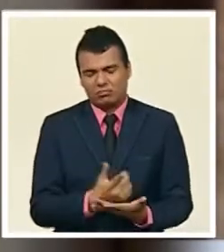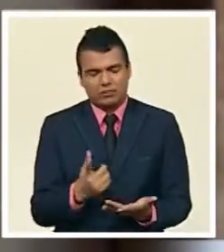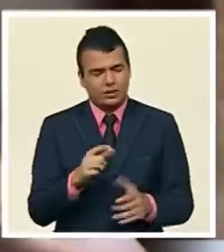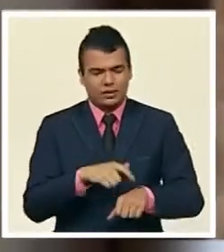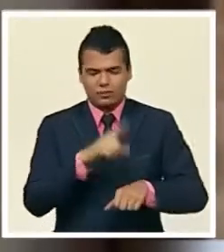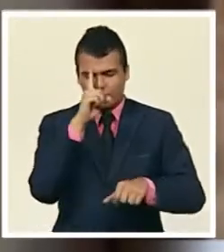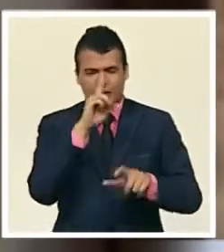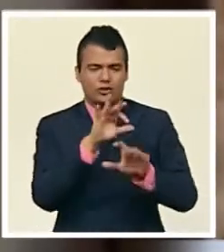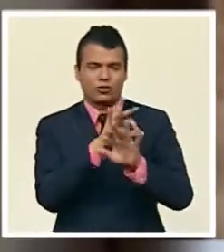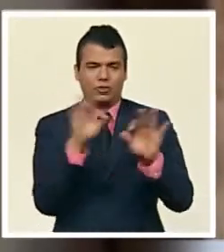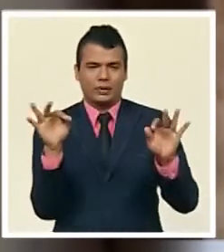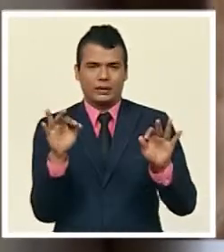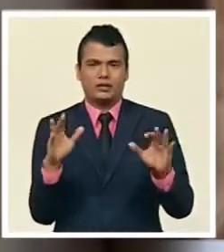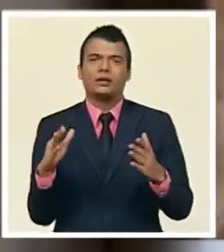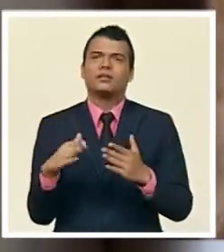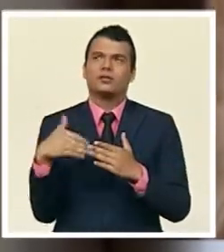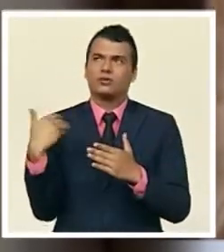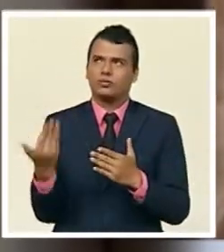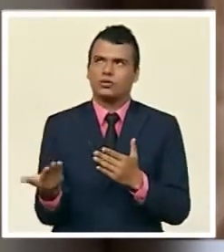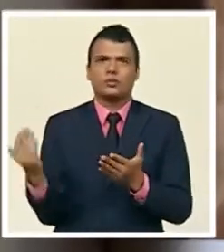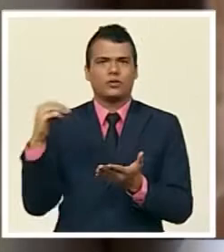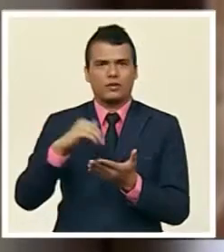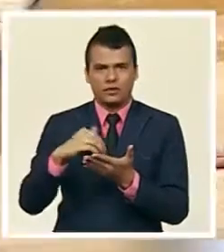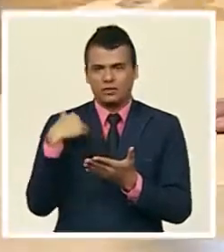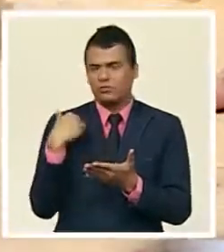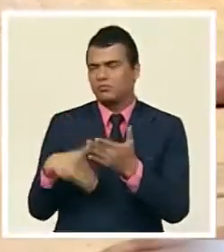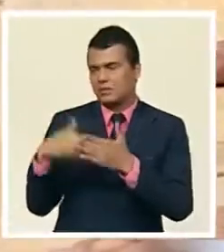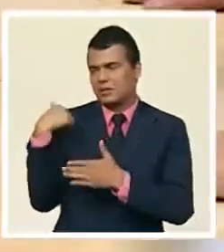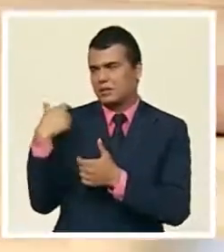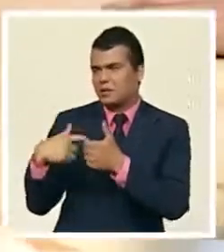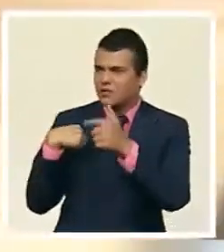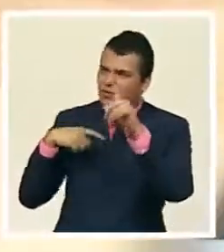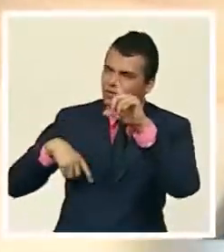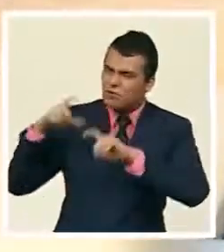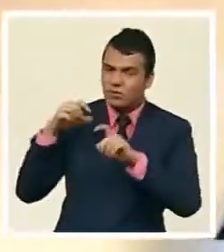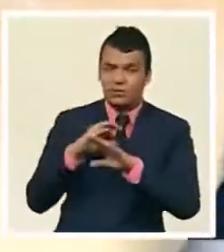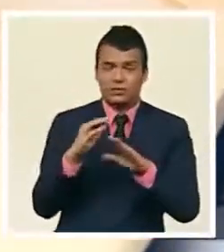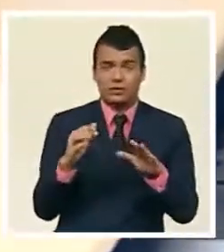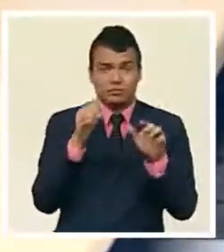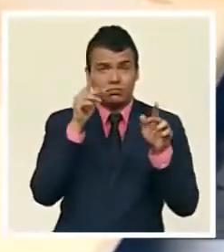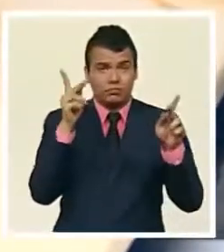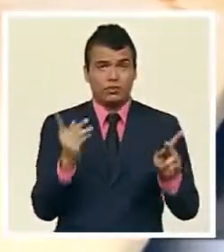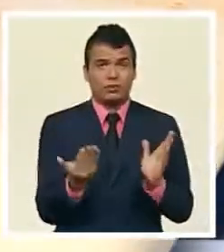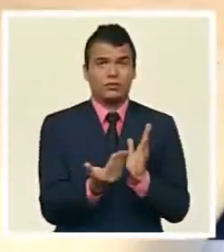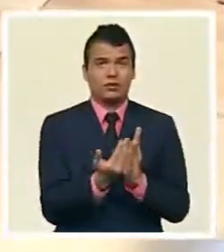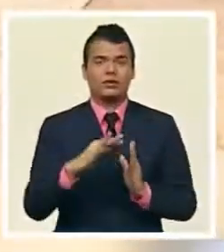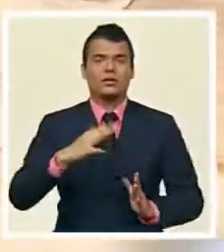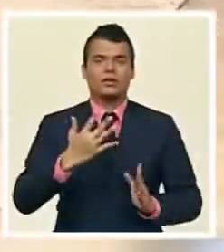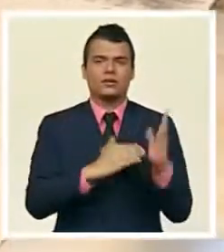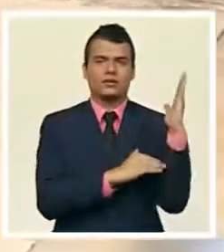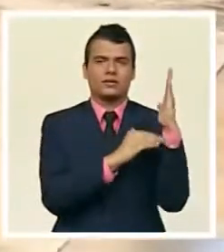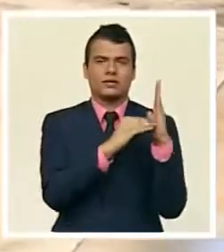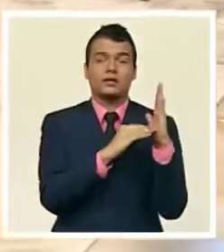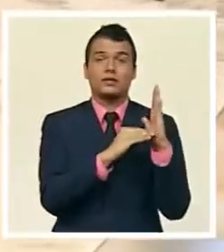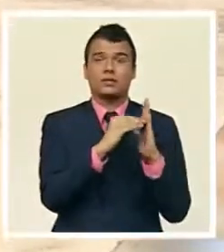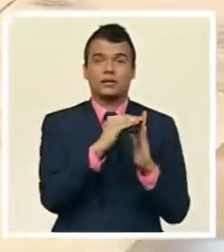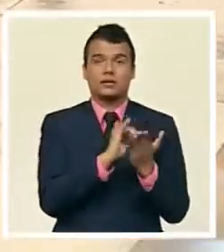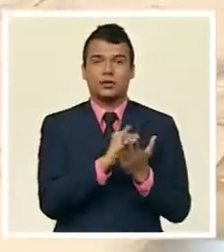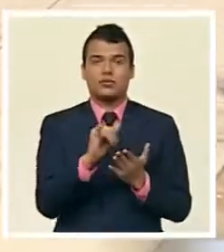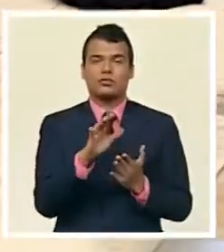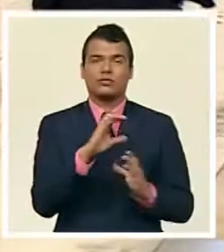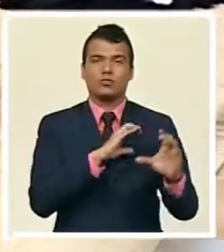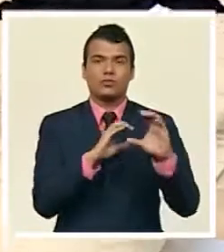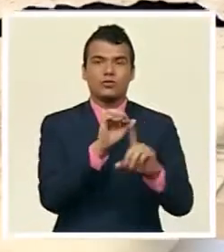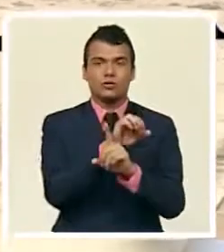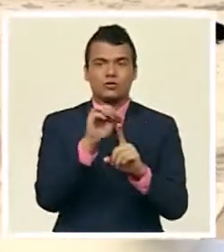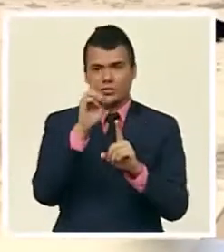tiempo y otra vez retomé con fotografía. Ella es estudiante de quinto semestre de comunicación social y se visualiza